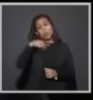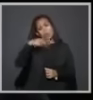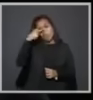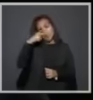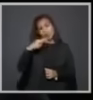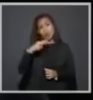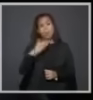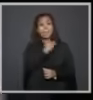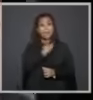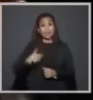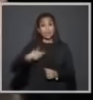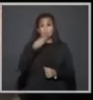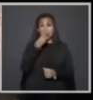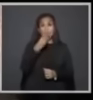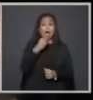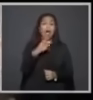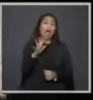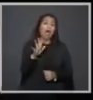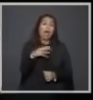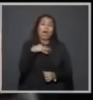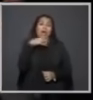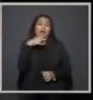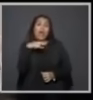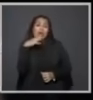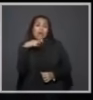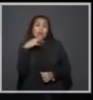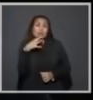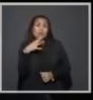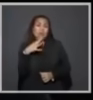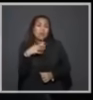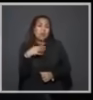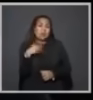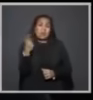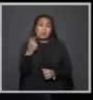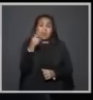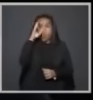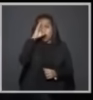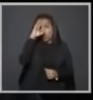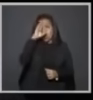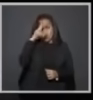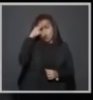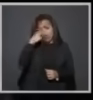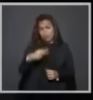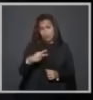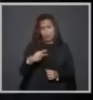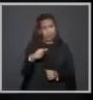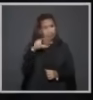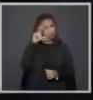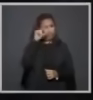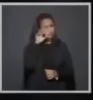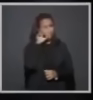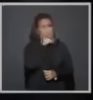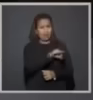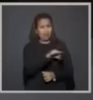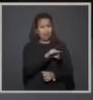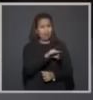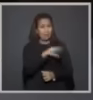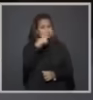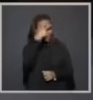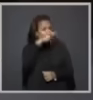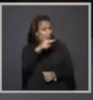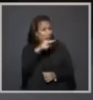México. Eso no es cierto, eso es falso. El problema está arriba. Entonces, si el